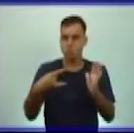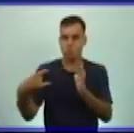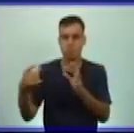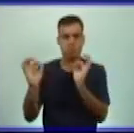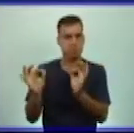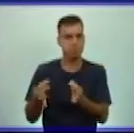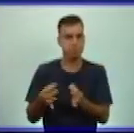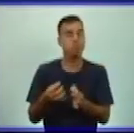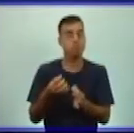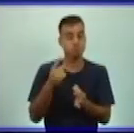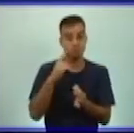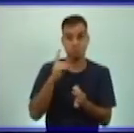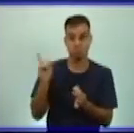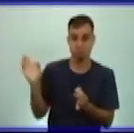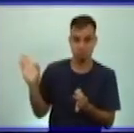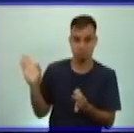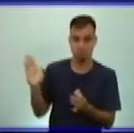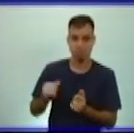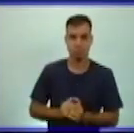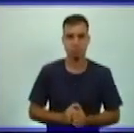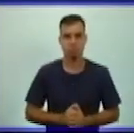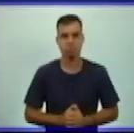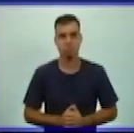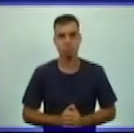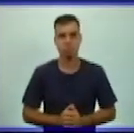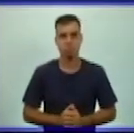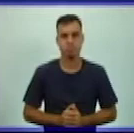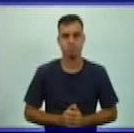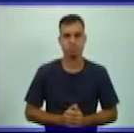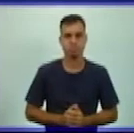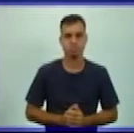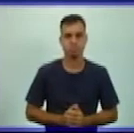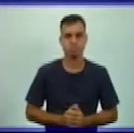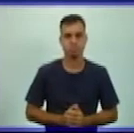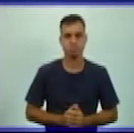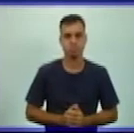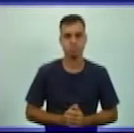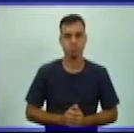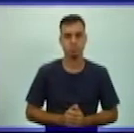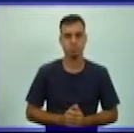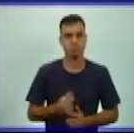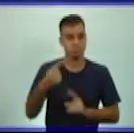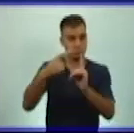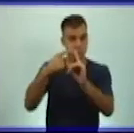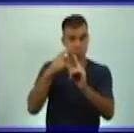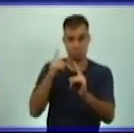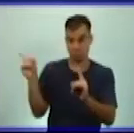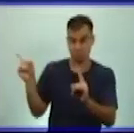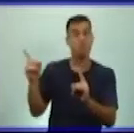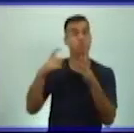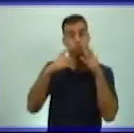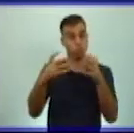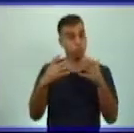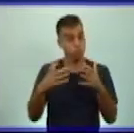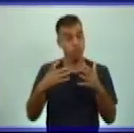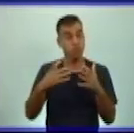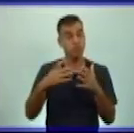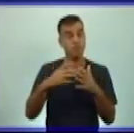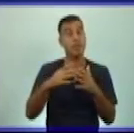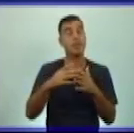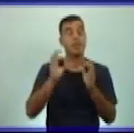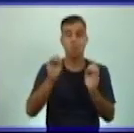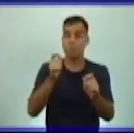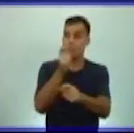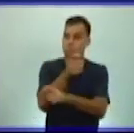valorando es el fenómeno de la inducción electromagnética, muy importante en lo que hemos discutido en las aulas con los